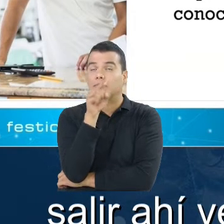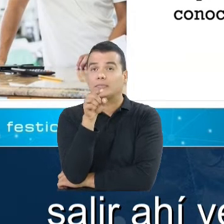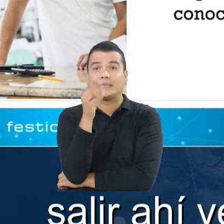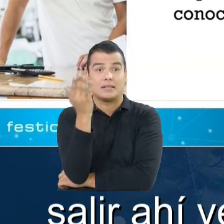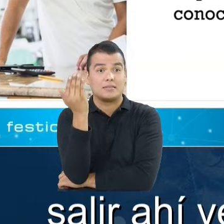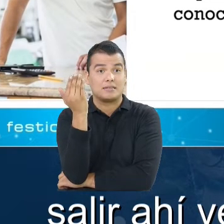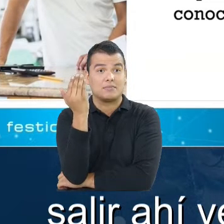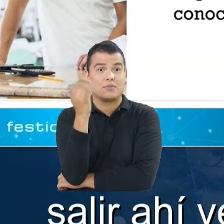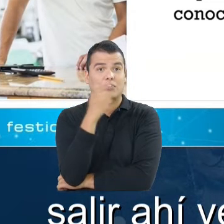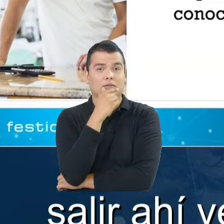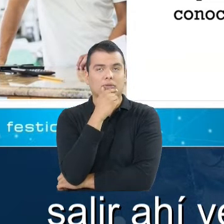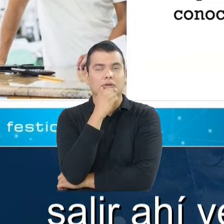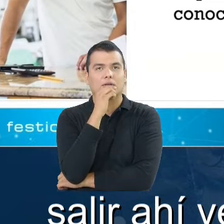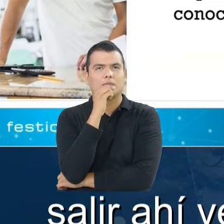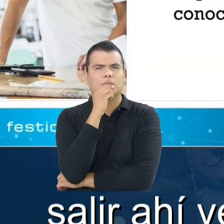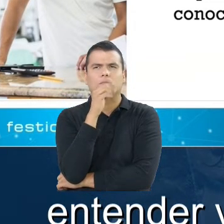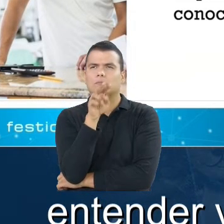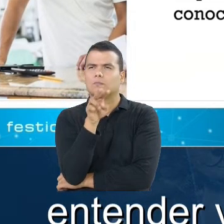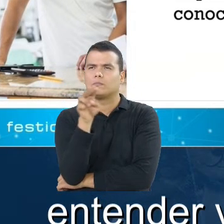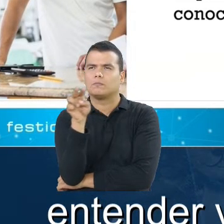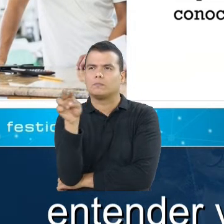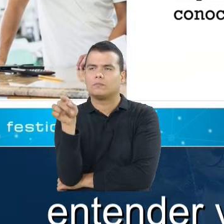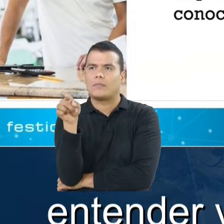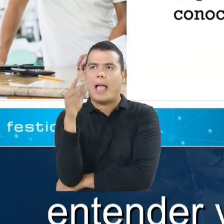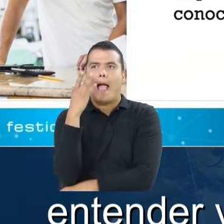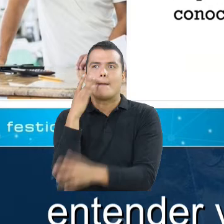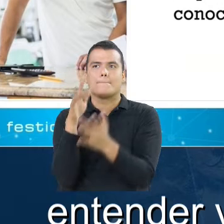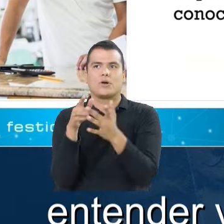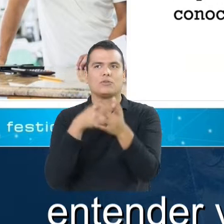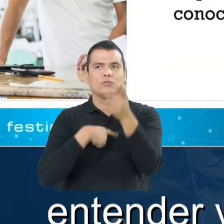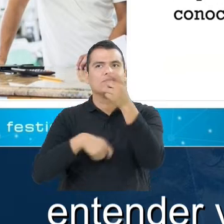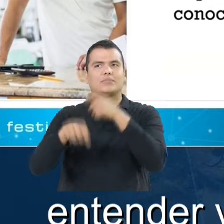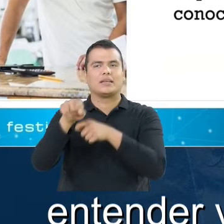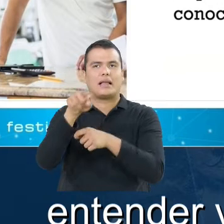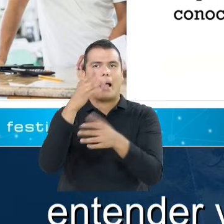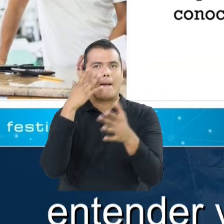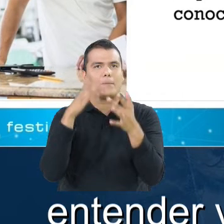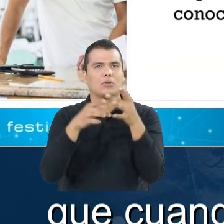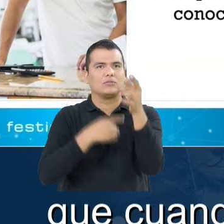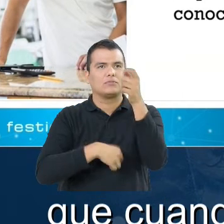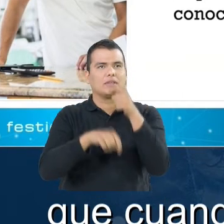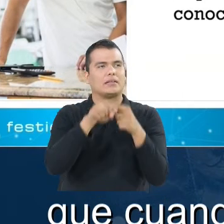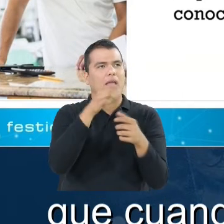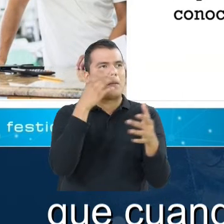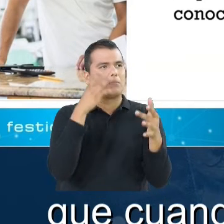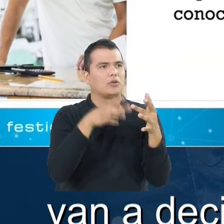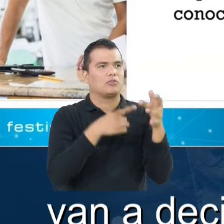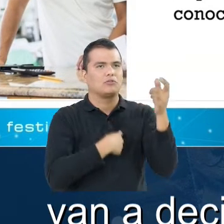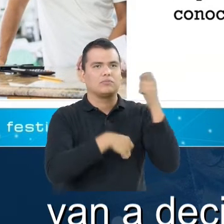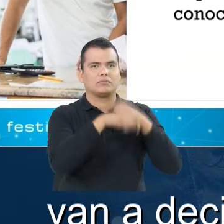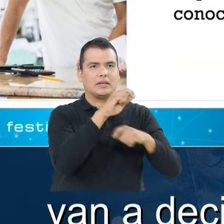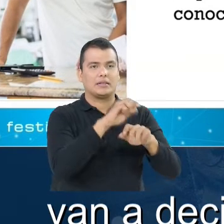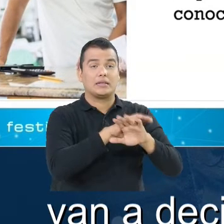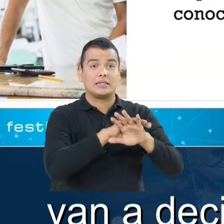ejercicio que cuando comiencen a ver las fotos, ustedes van a decir, ese es mi cliente, ese es el tipo de persona que me compra mis productos. Cojan la foto,